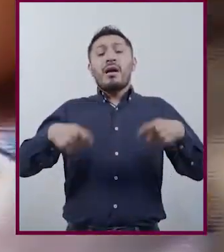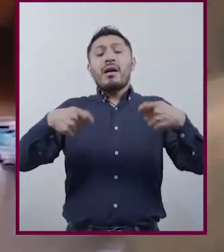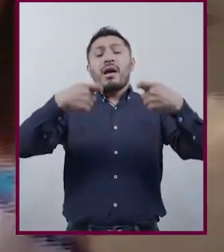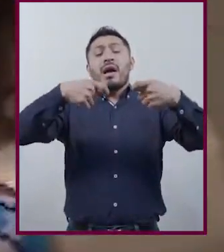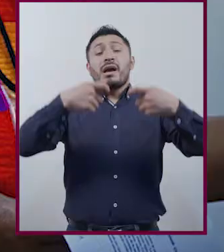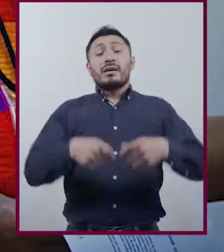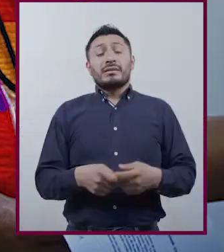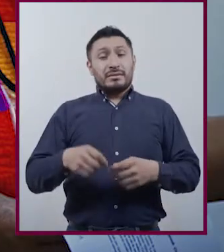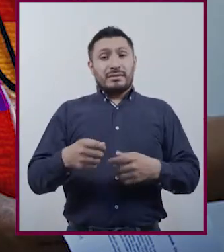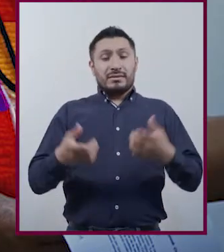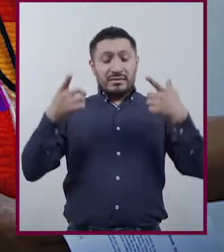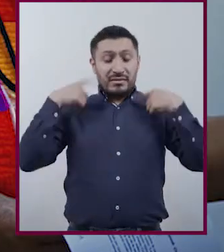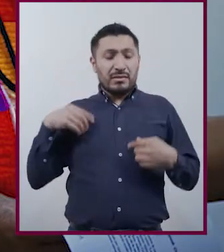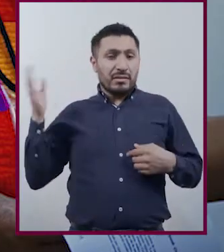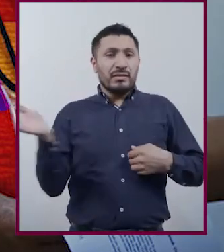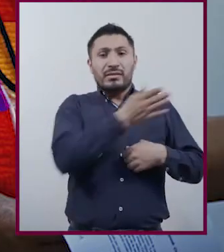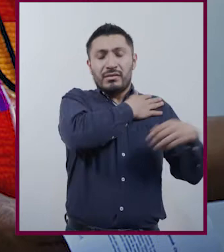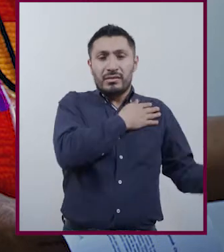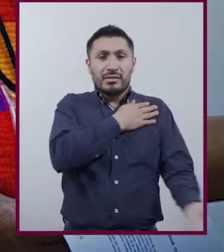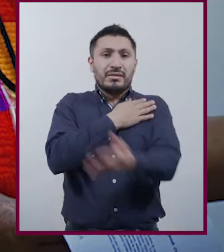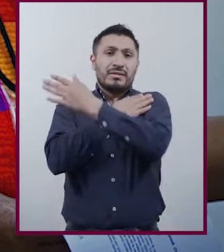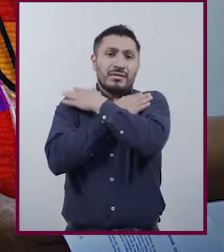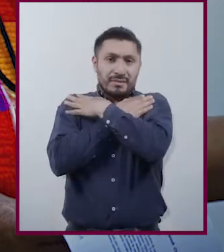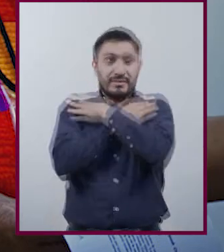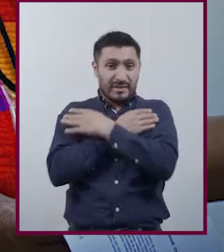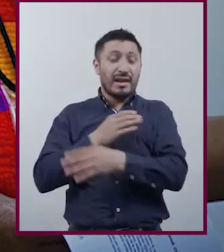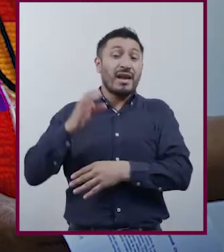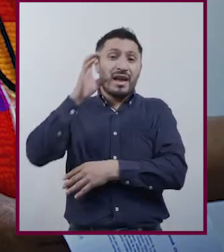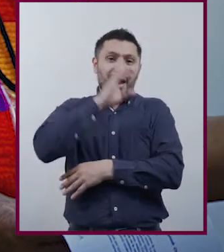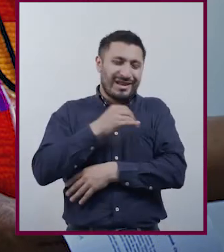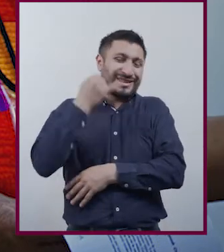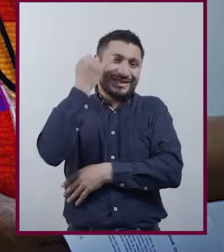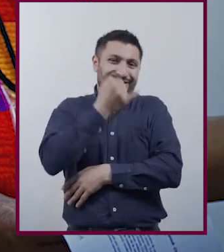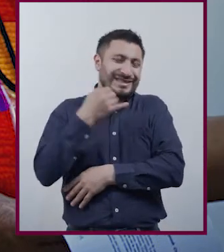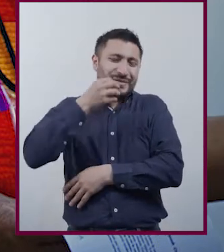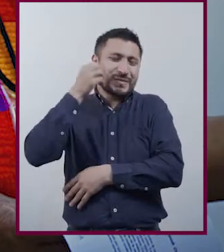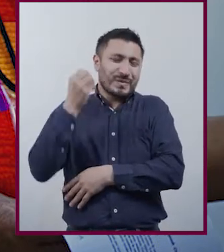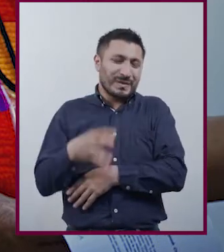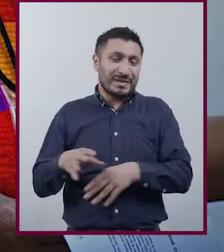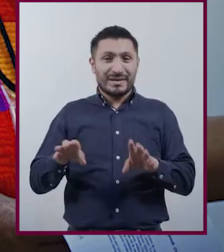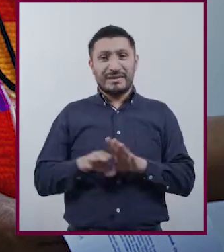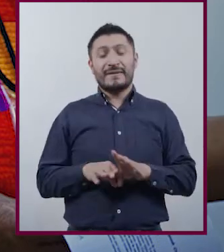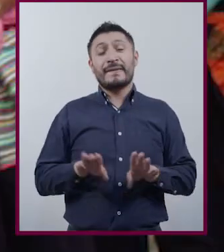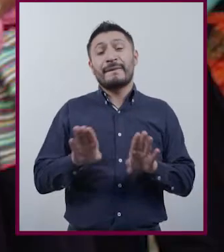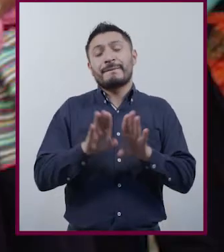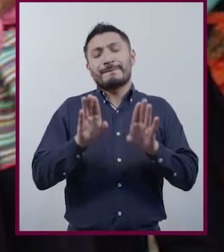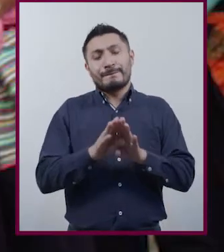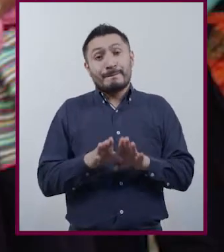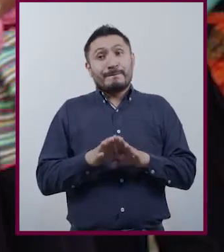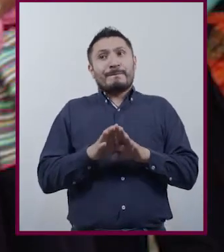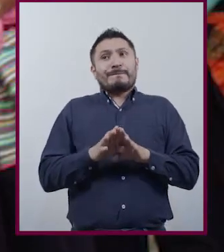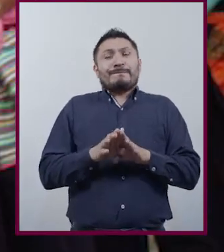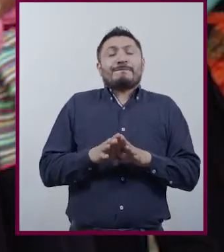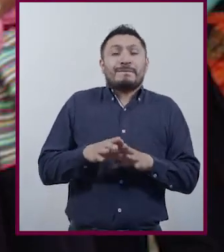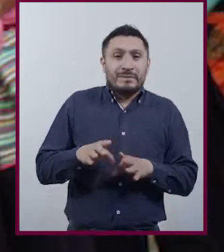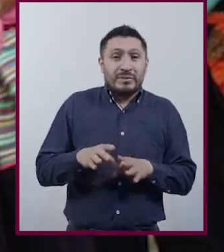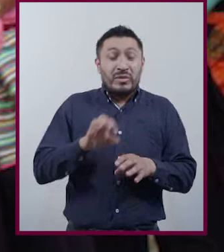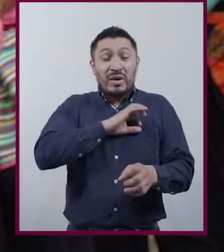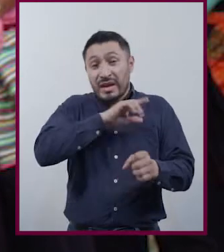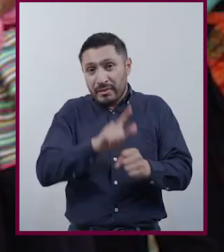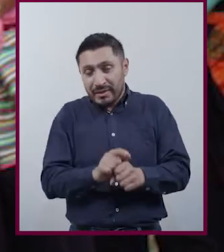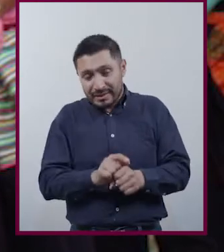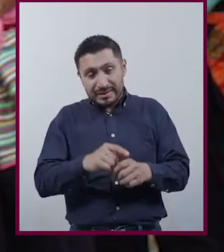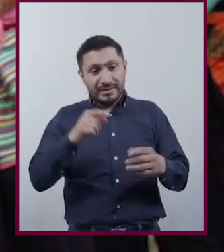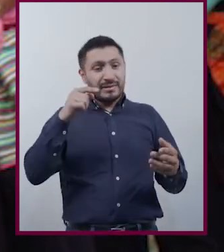por encima un rebozo. Su curioso idioma, acesante como ciervo perseguido, según palabras de